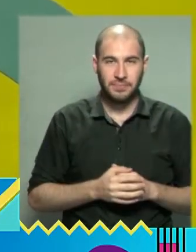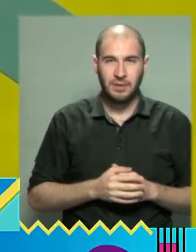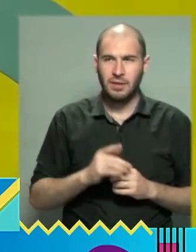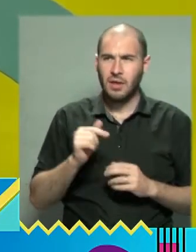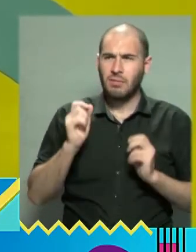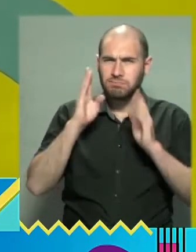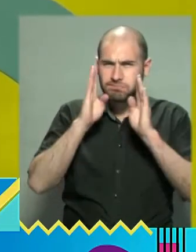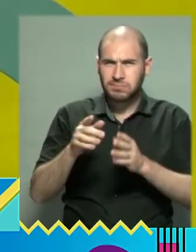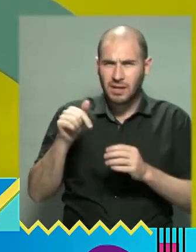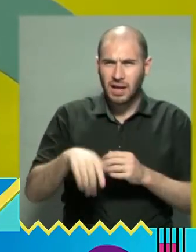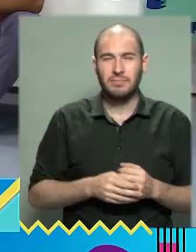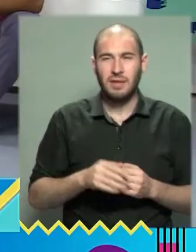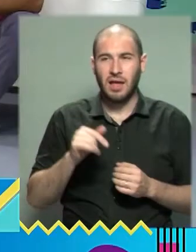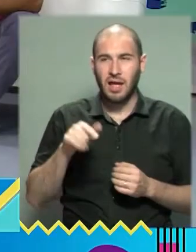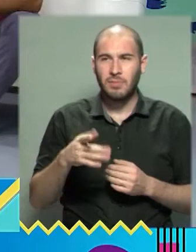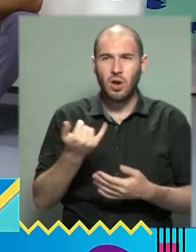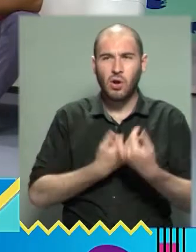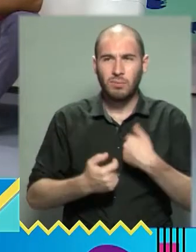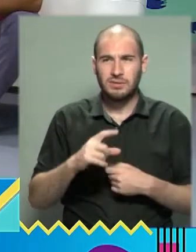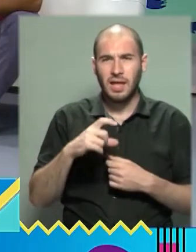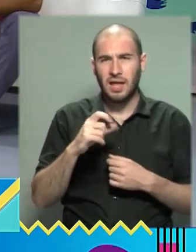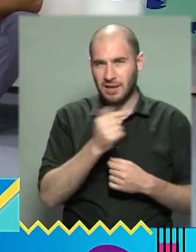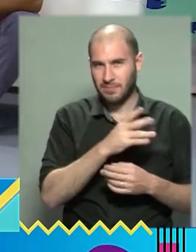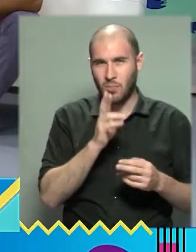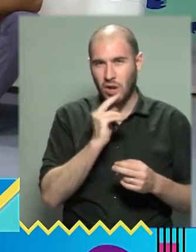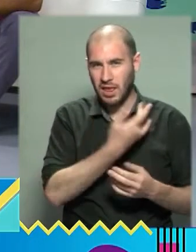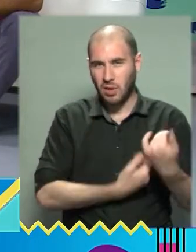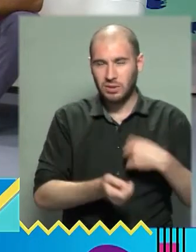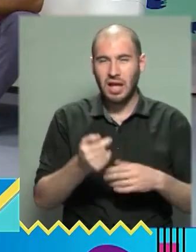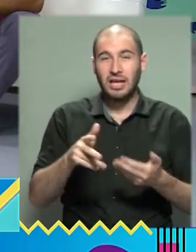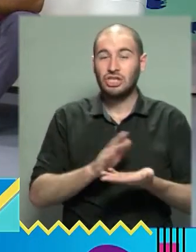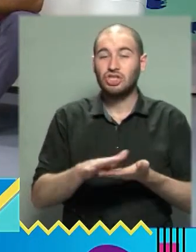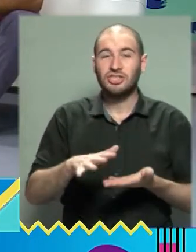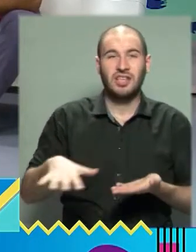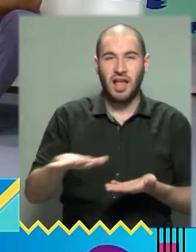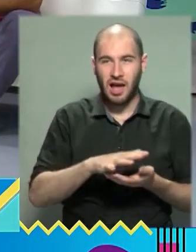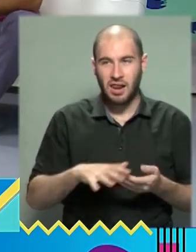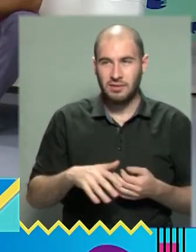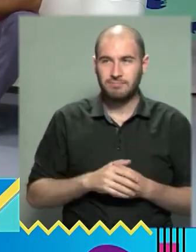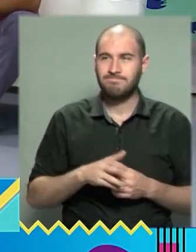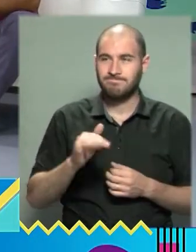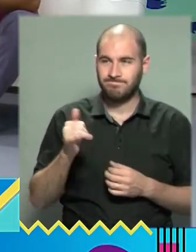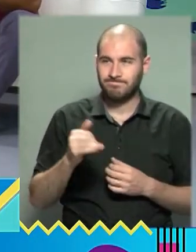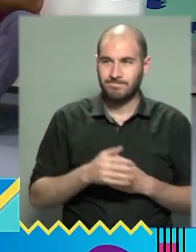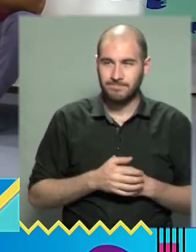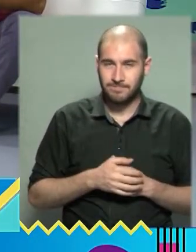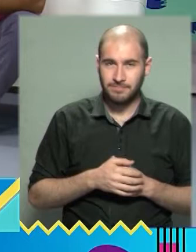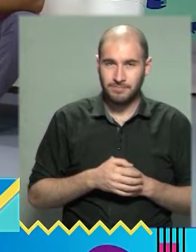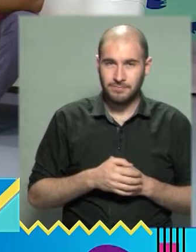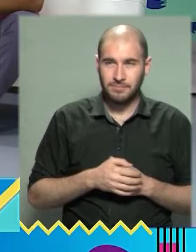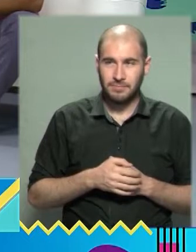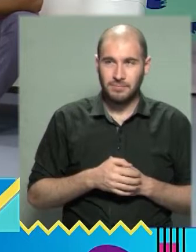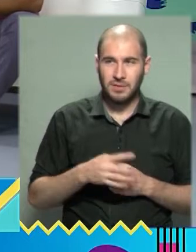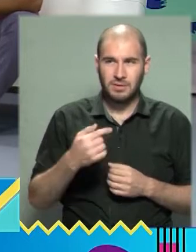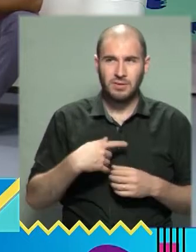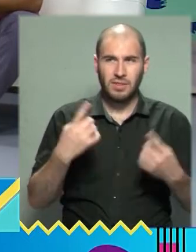quería ir un poco con Martín, ¿no? Hablaba, Caro, de la base socialista, ¿sí? Justamente yo acá, obviamente,